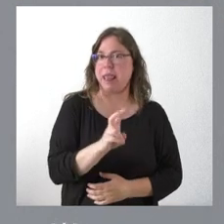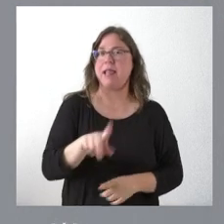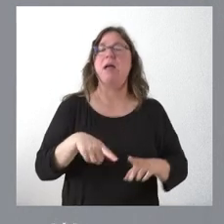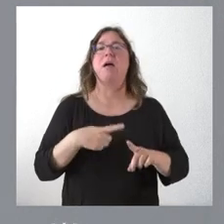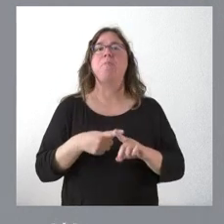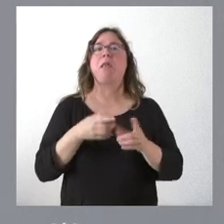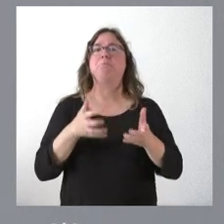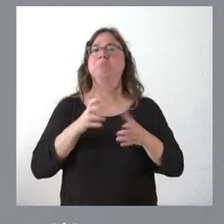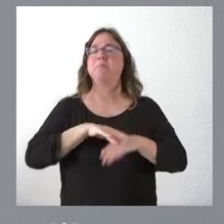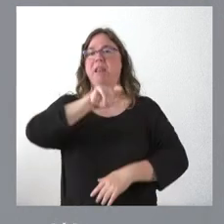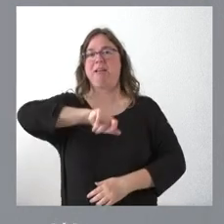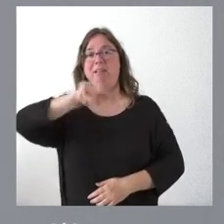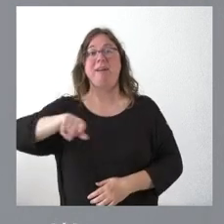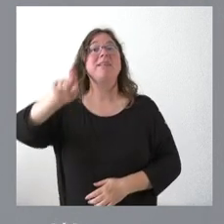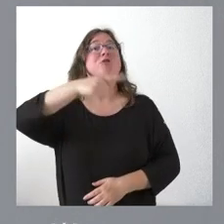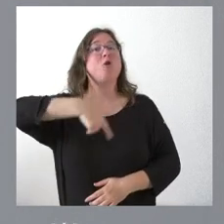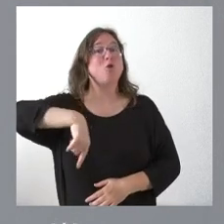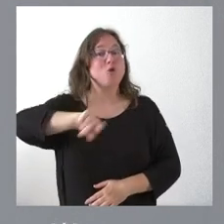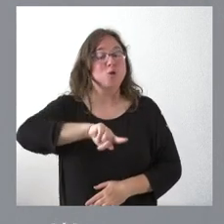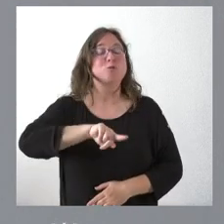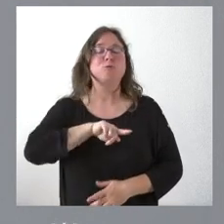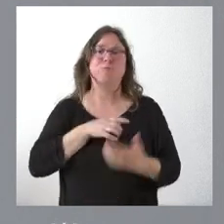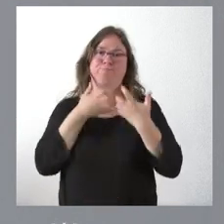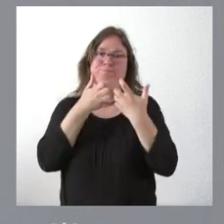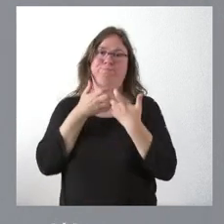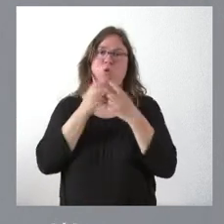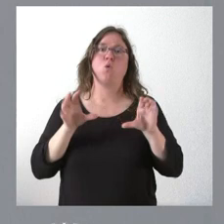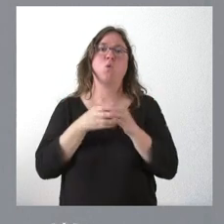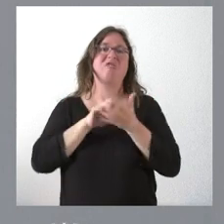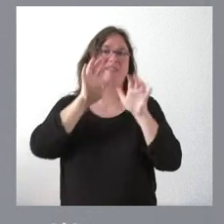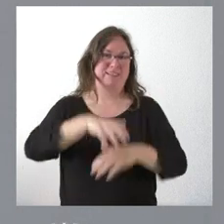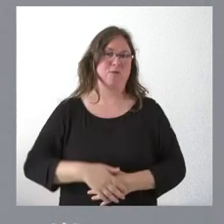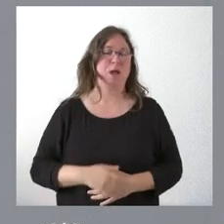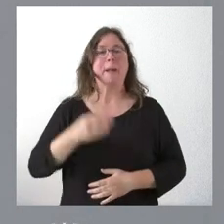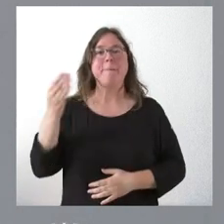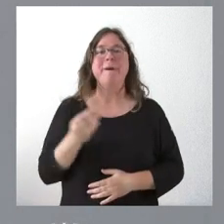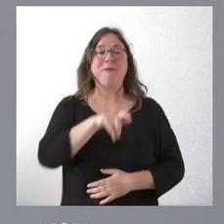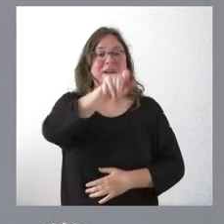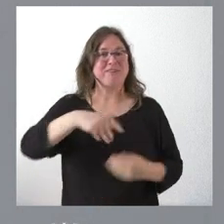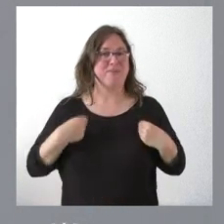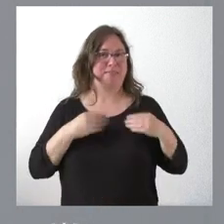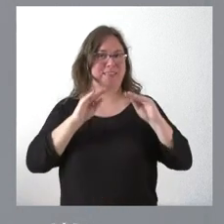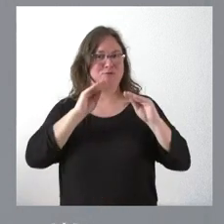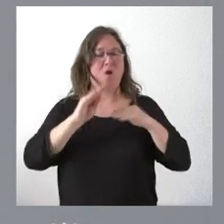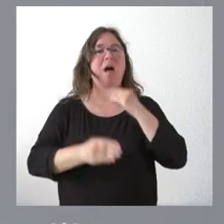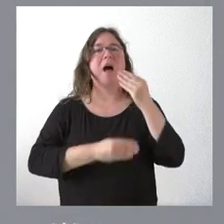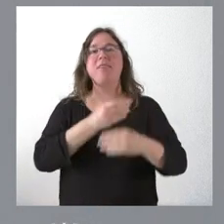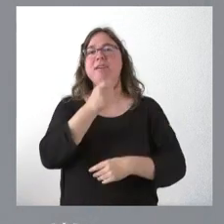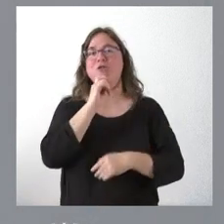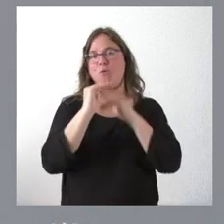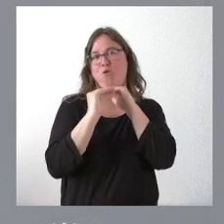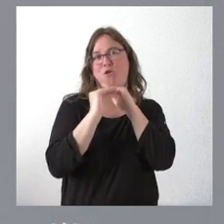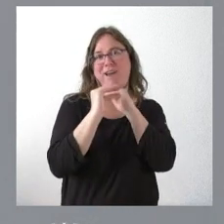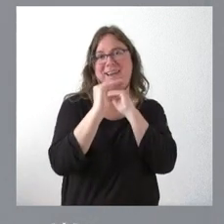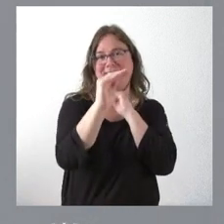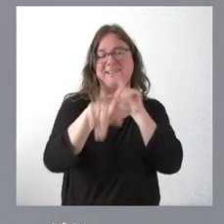beneficiosos para la gente y en eso estamos implicados claramente desde la Junta de Castilla y León, en mejorar la vida de la gente y hacerlo siempre desde la estabilidad y